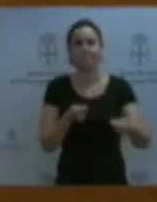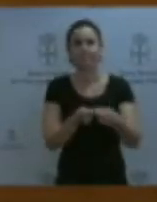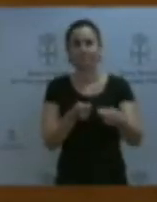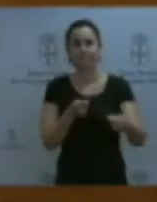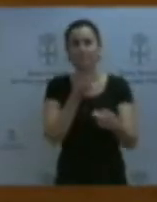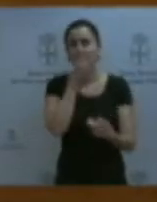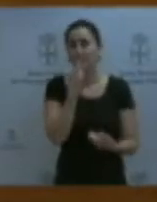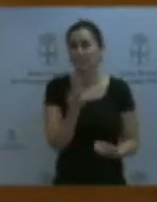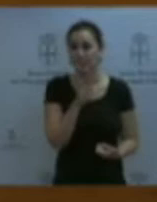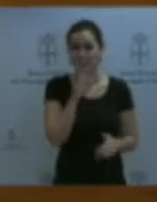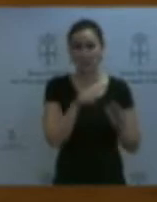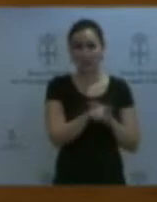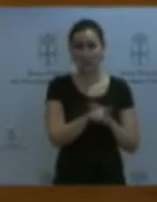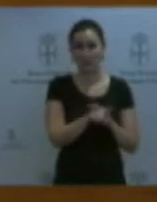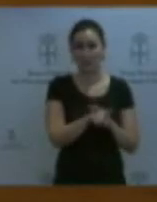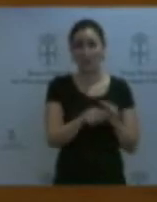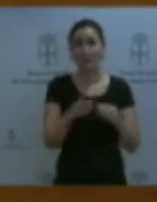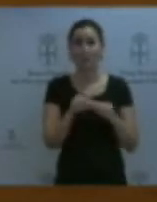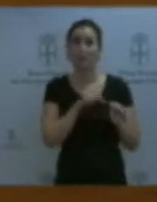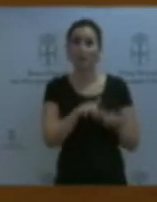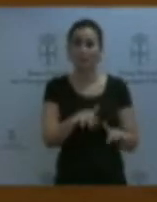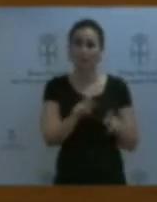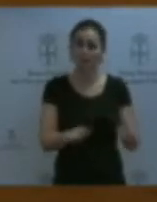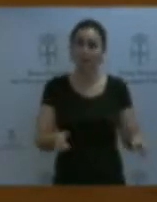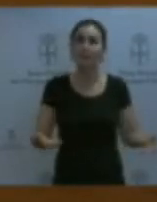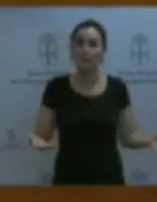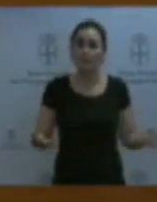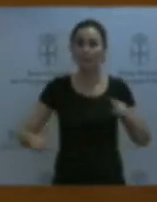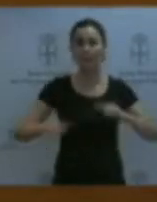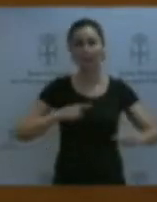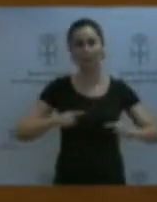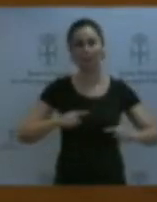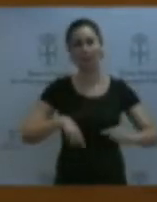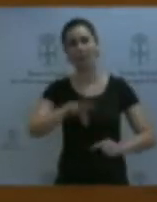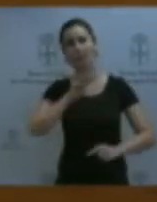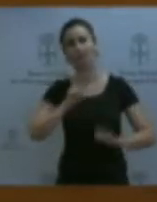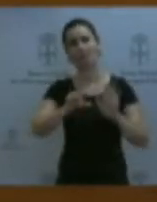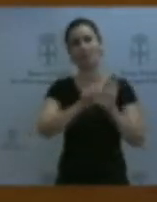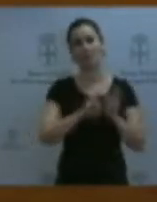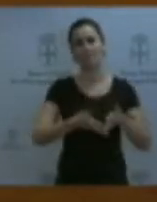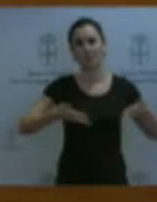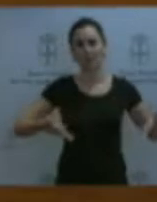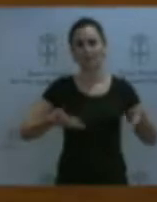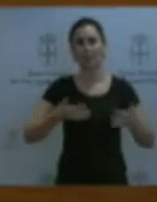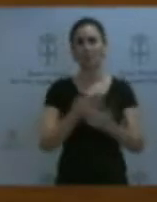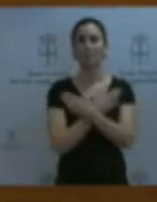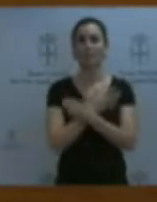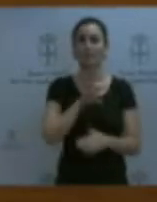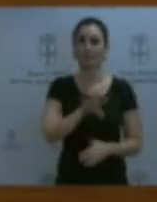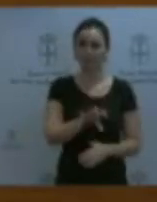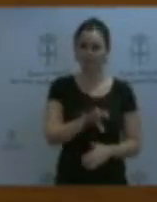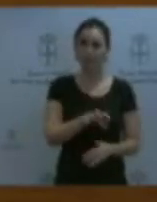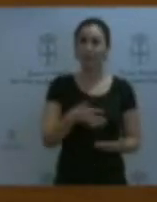interpreta la gerencia ahora mismo del parque, pues desde una ley más amplia, que es la de parques nacionales, y hasta que no se apruebe el próximo